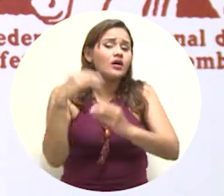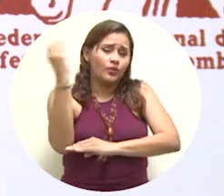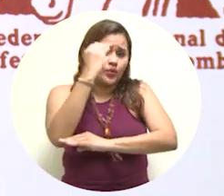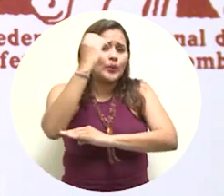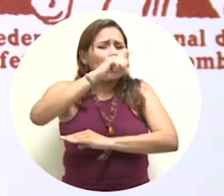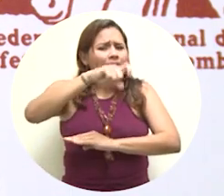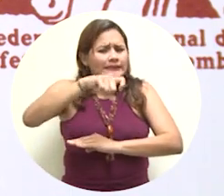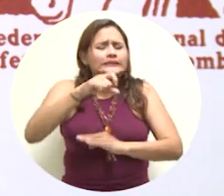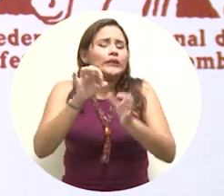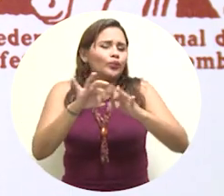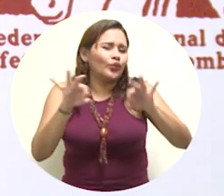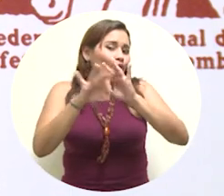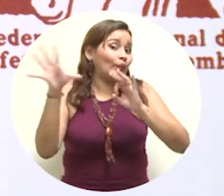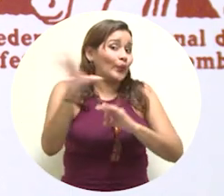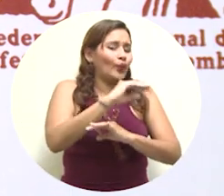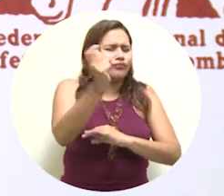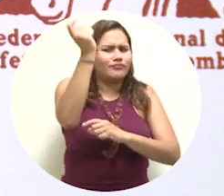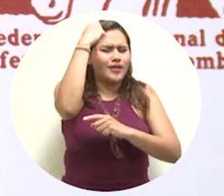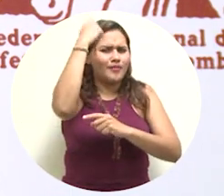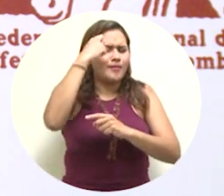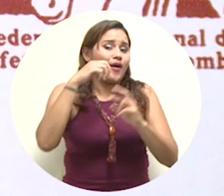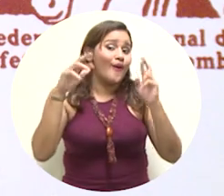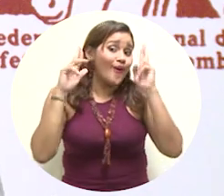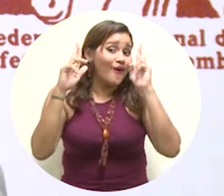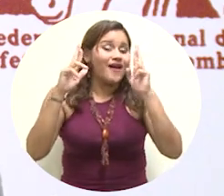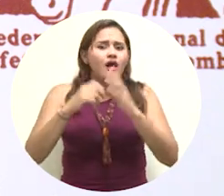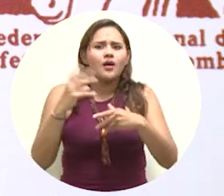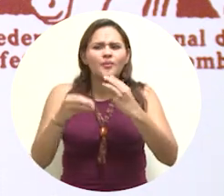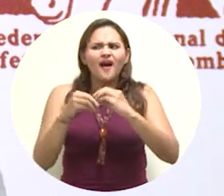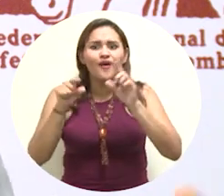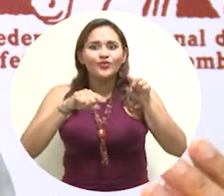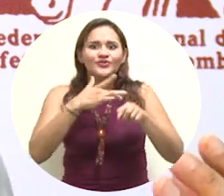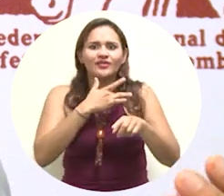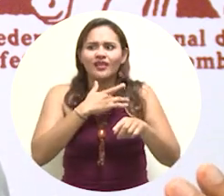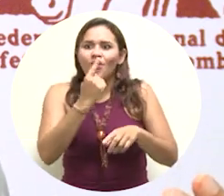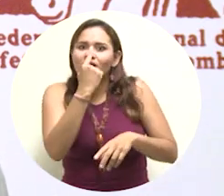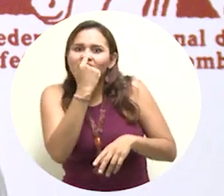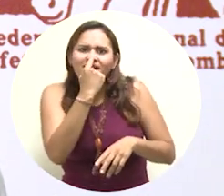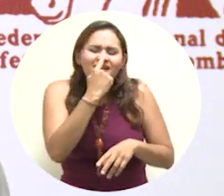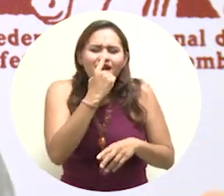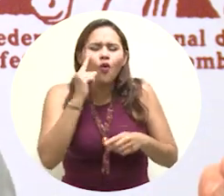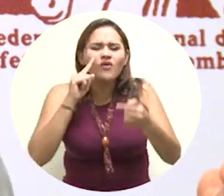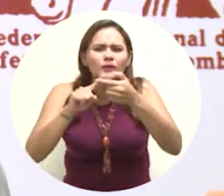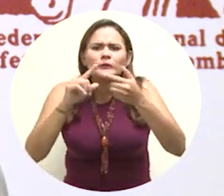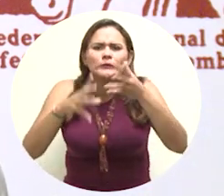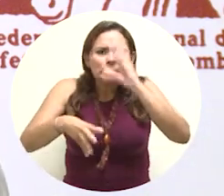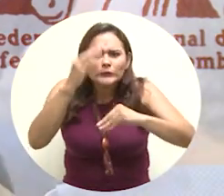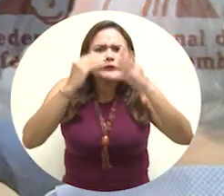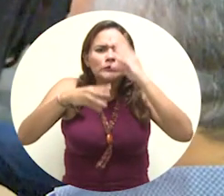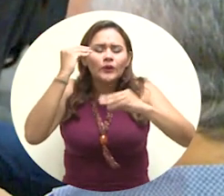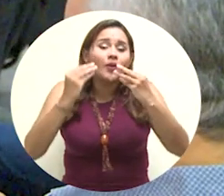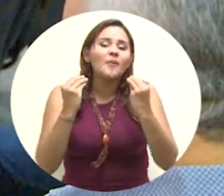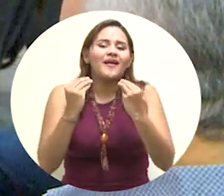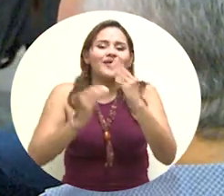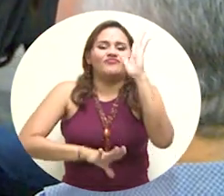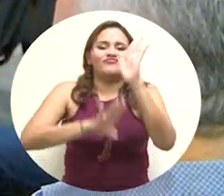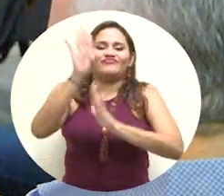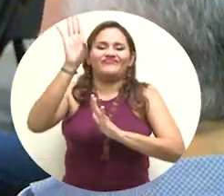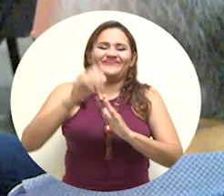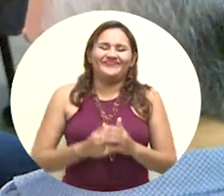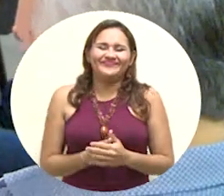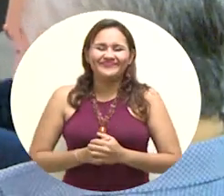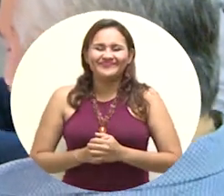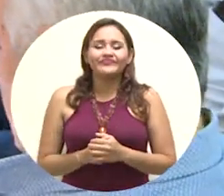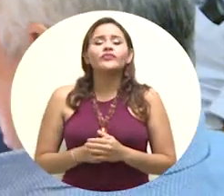todo el uso de estas tecnologías, y que esa curiosidad puedan llevarlos a construir grandes avances tecnológicos. Durante